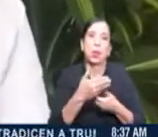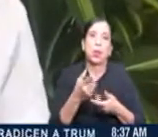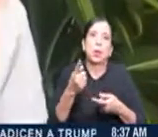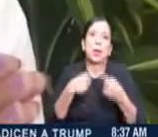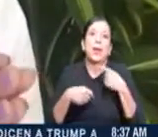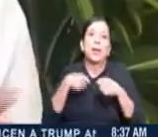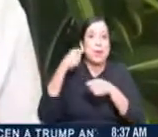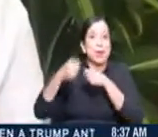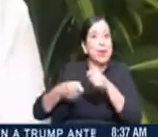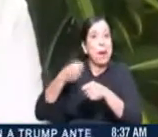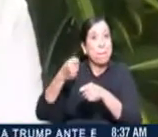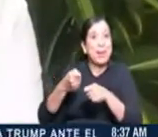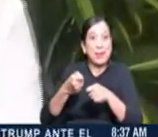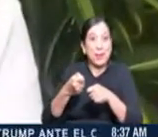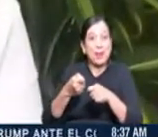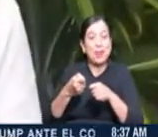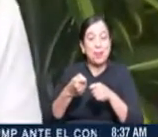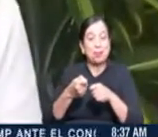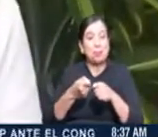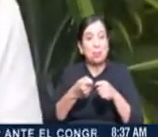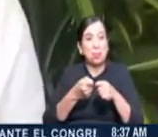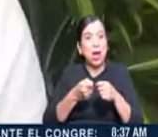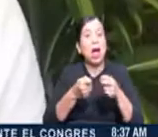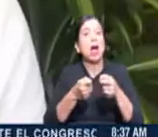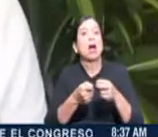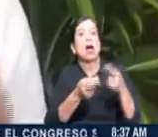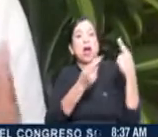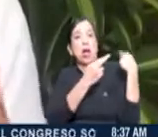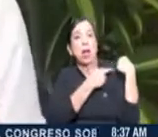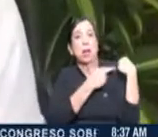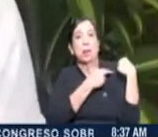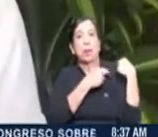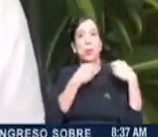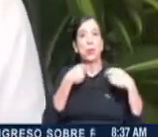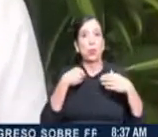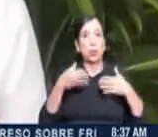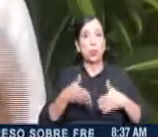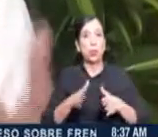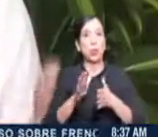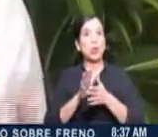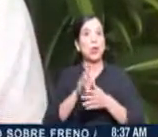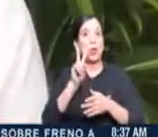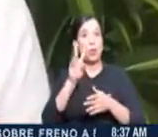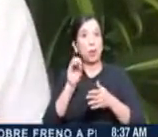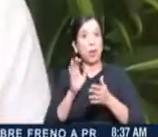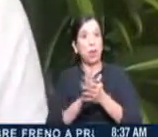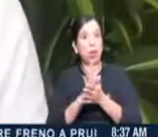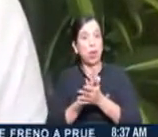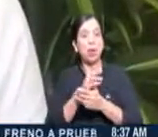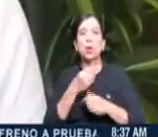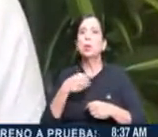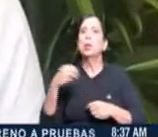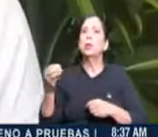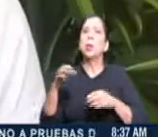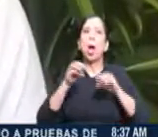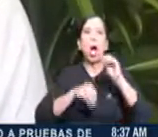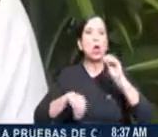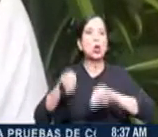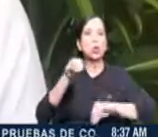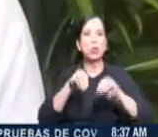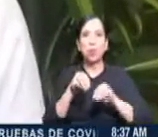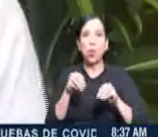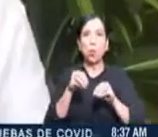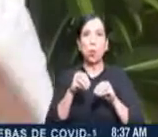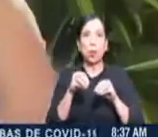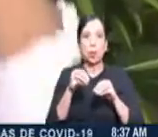pesca responsable o de la acuicultura responsable. Yo tengo un hijo de 20 años y él sale a comprar al supermercado y él no se está